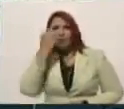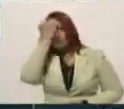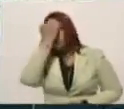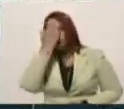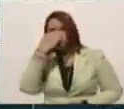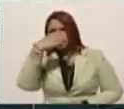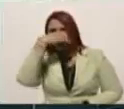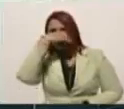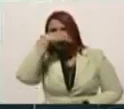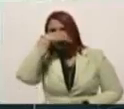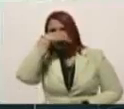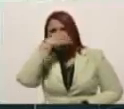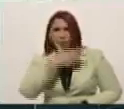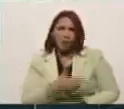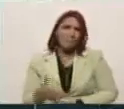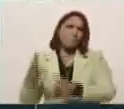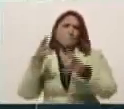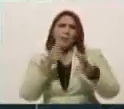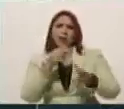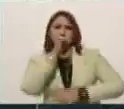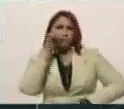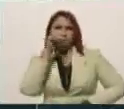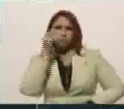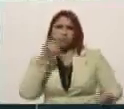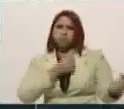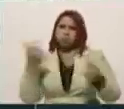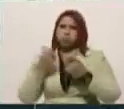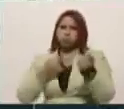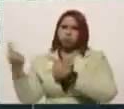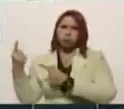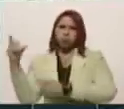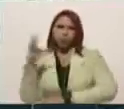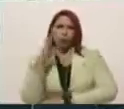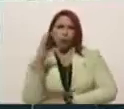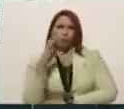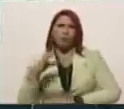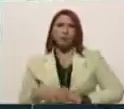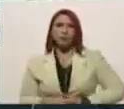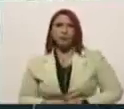terroristas armados narcotraficantes de Colombia.